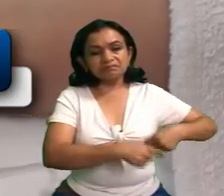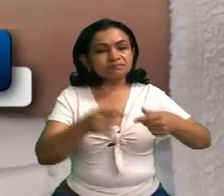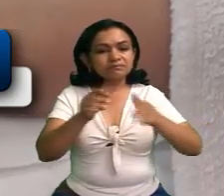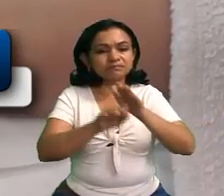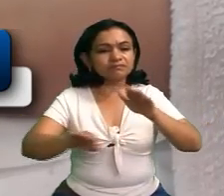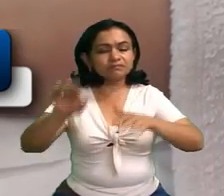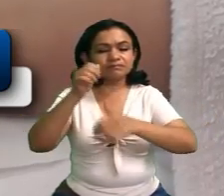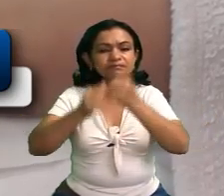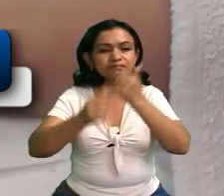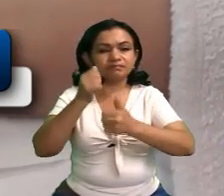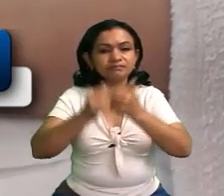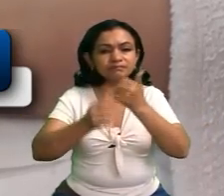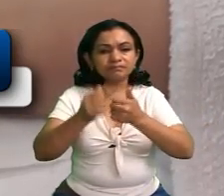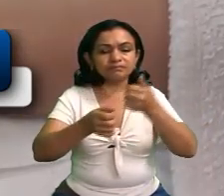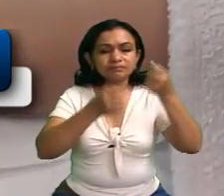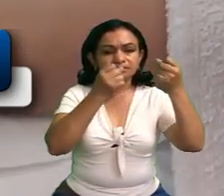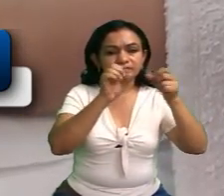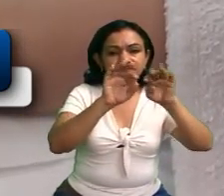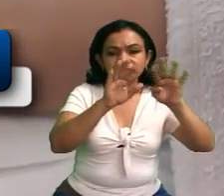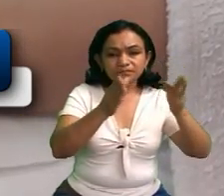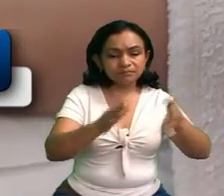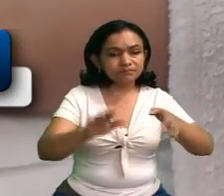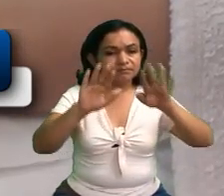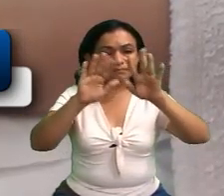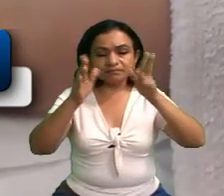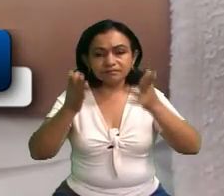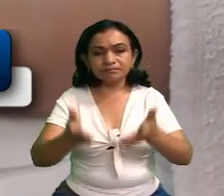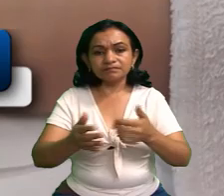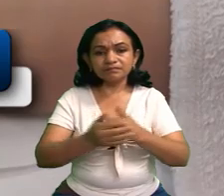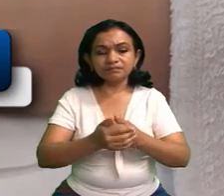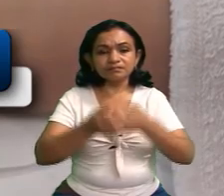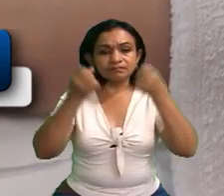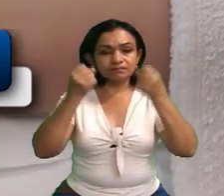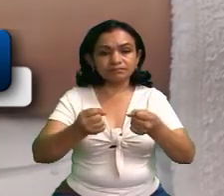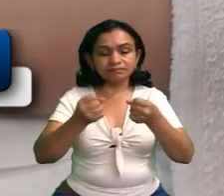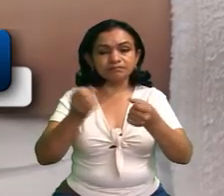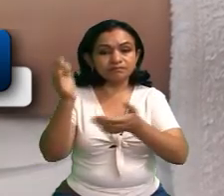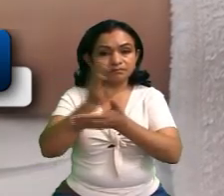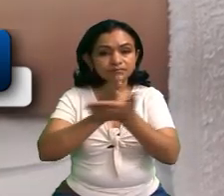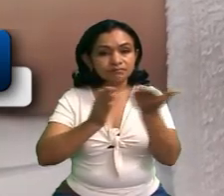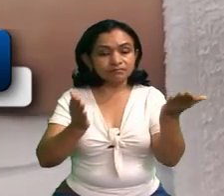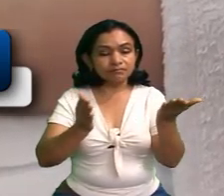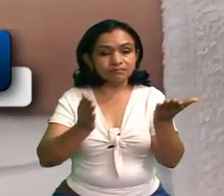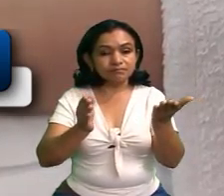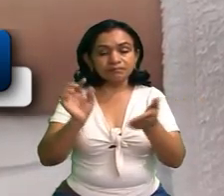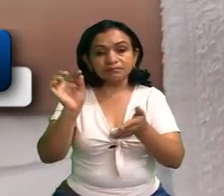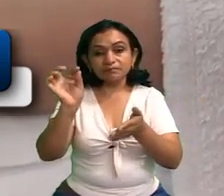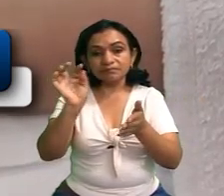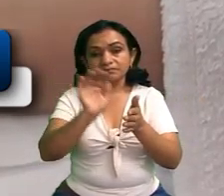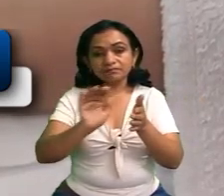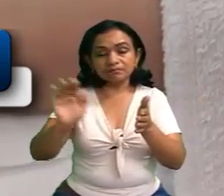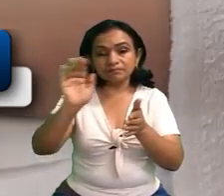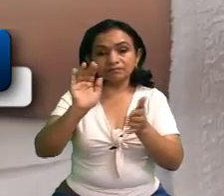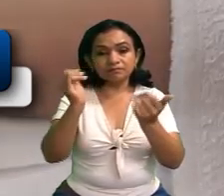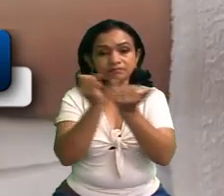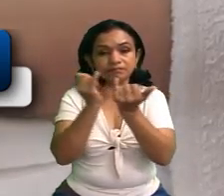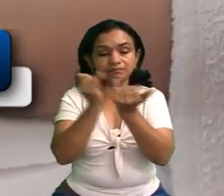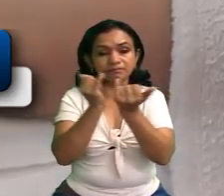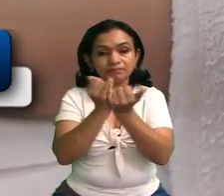doctora? Seguimos hablando de las mujeres. ¿También se presentan en hombres? Las estrías es un poco más equitativa,